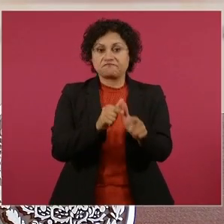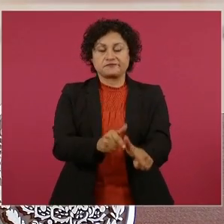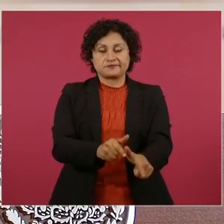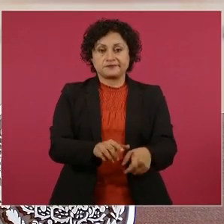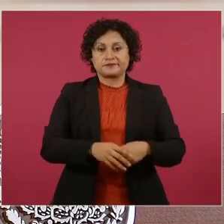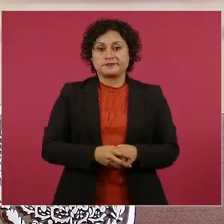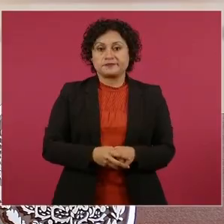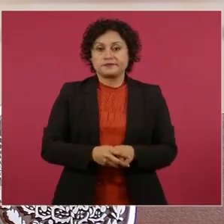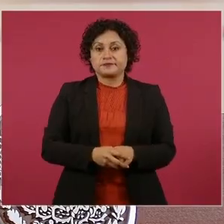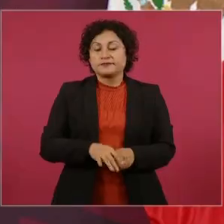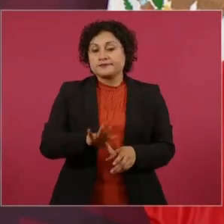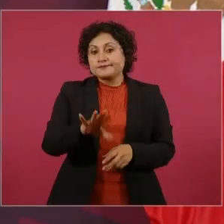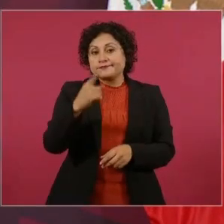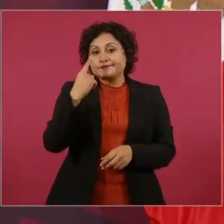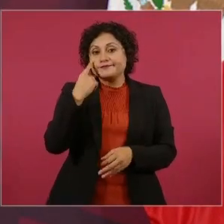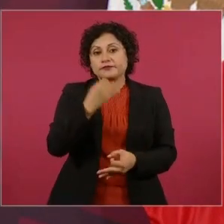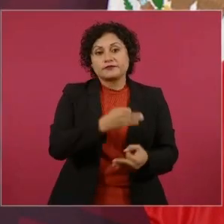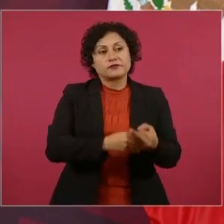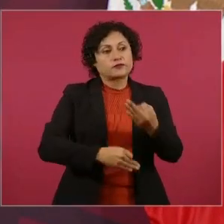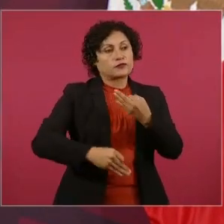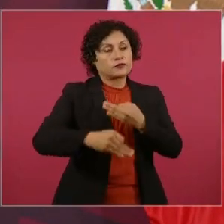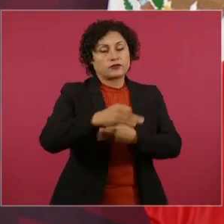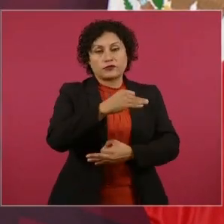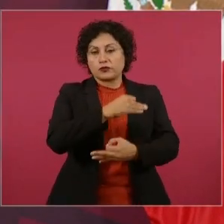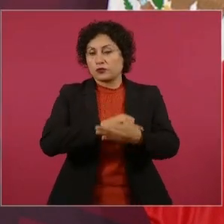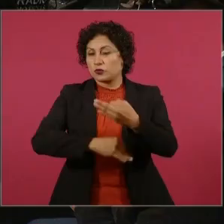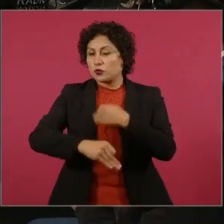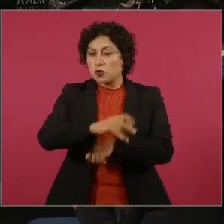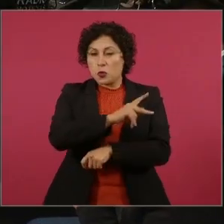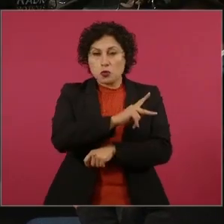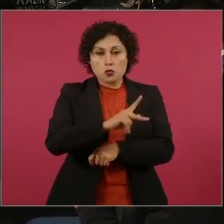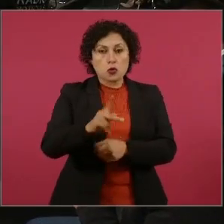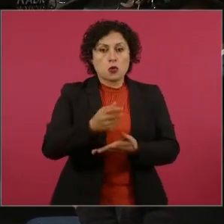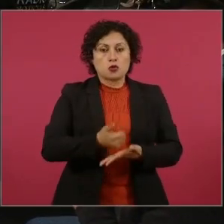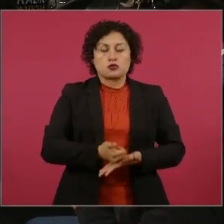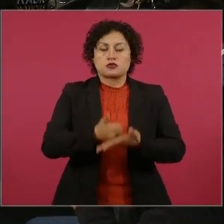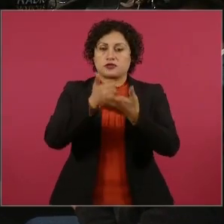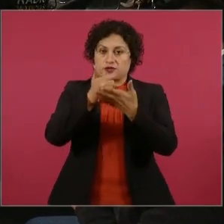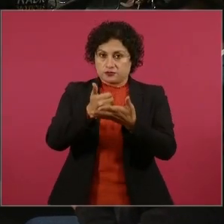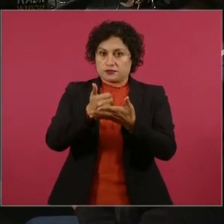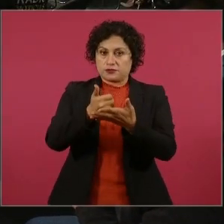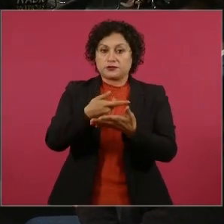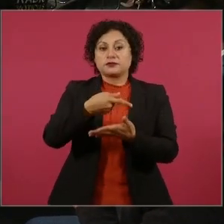eh todos ayudan hasta los que no